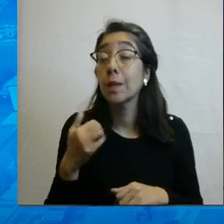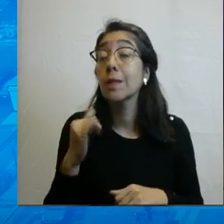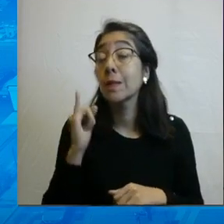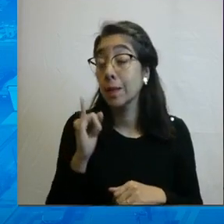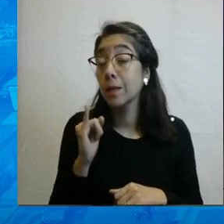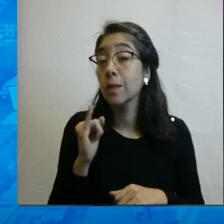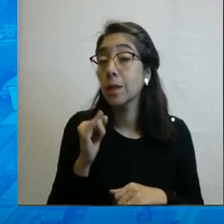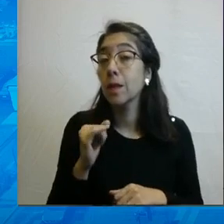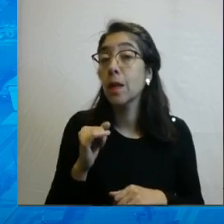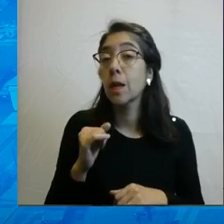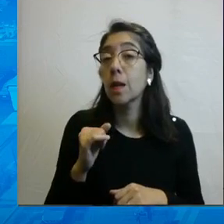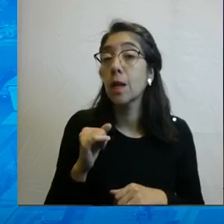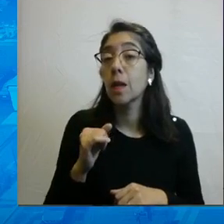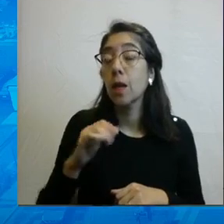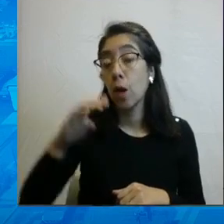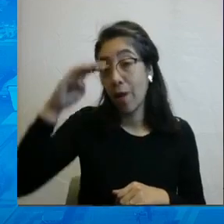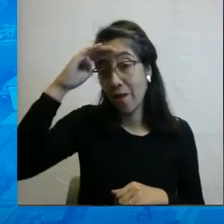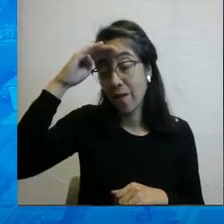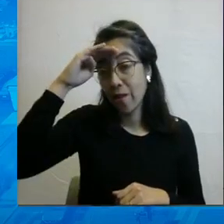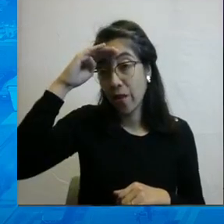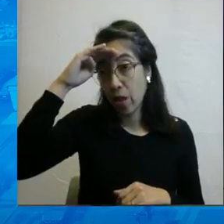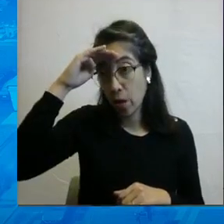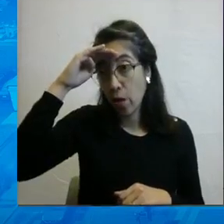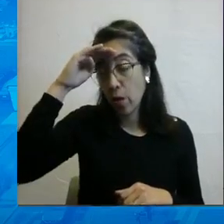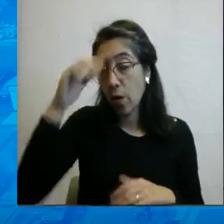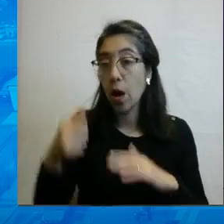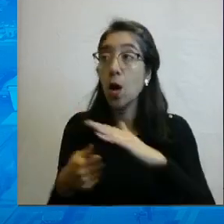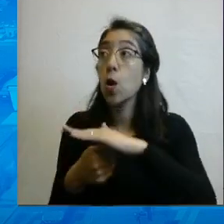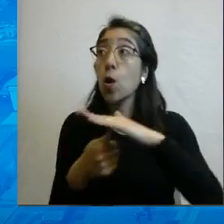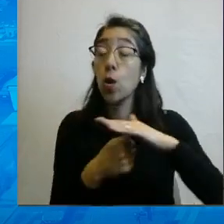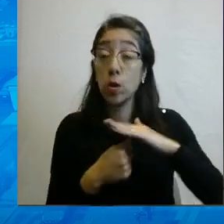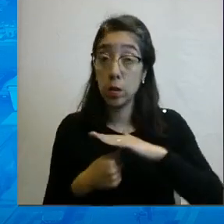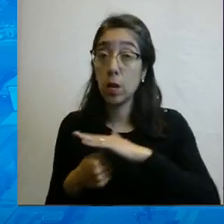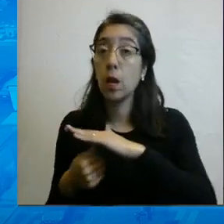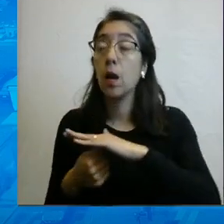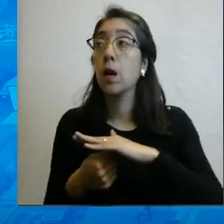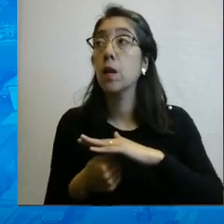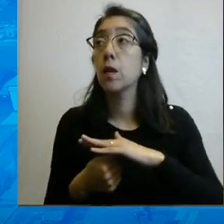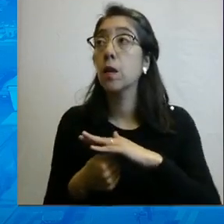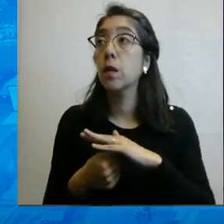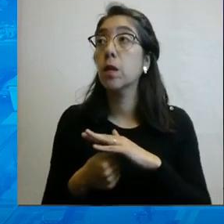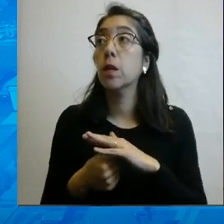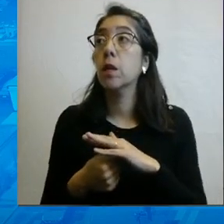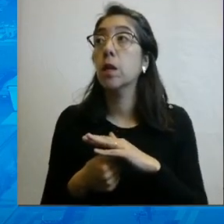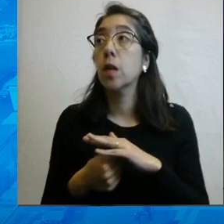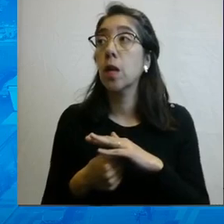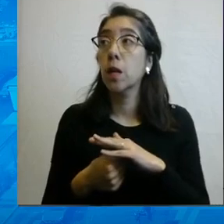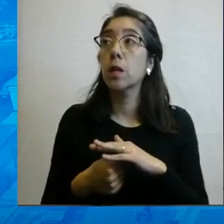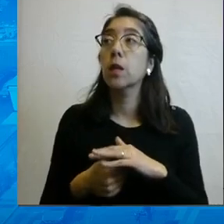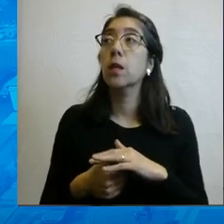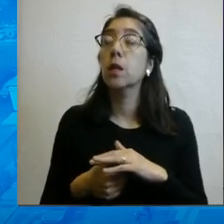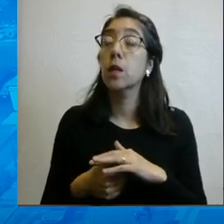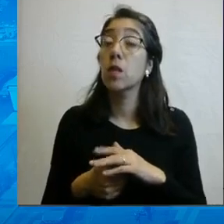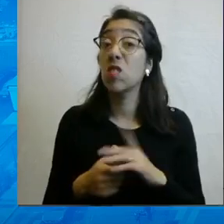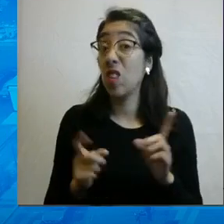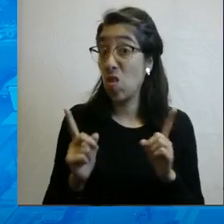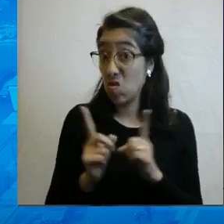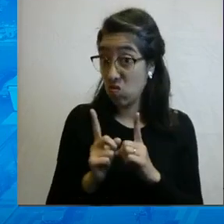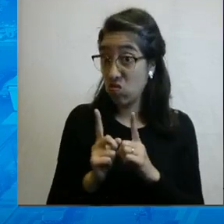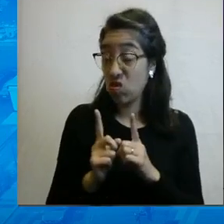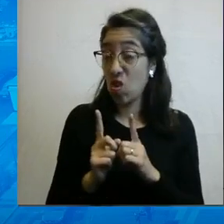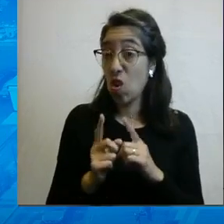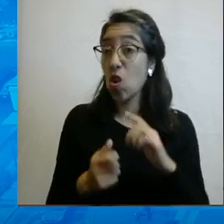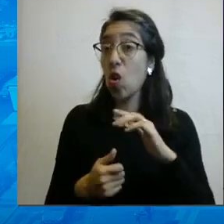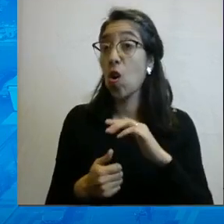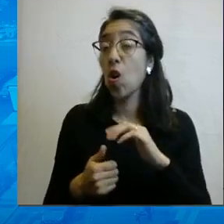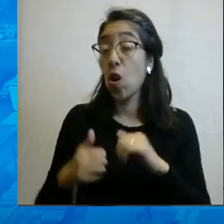en los otros concejales, pero solamente emplacé a ellos dos. Ese es un punto. O sea, conclusión, confía en todos los concejales. Ojalá para que quede claro. Sí. Ojalá